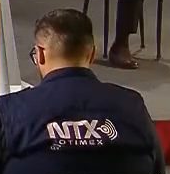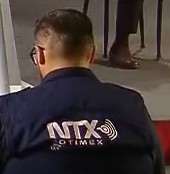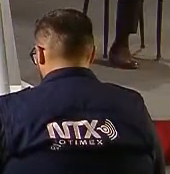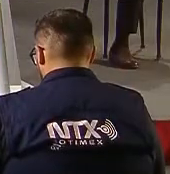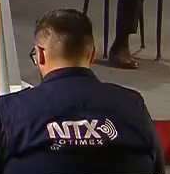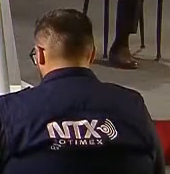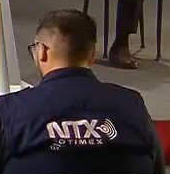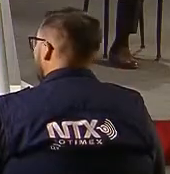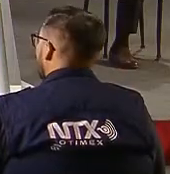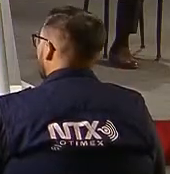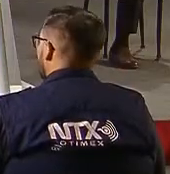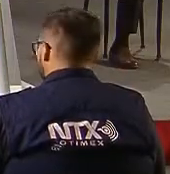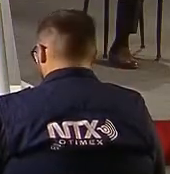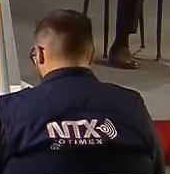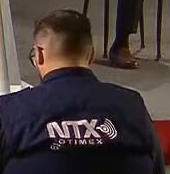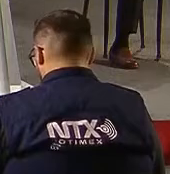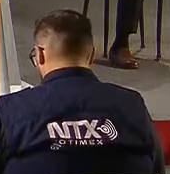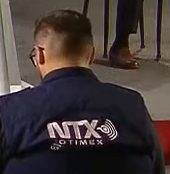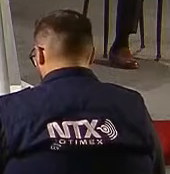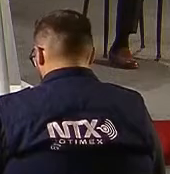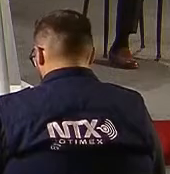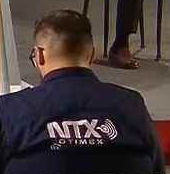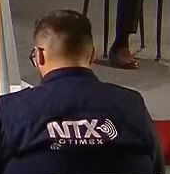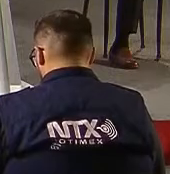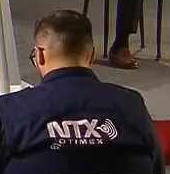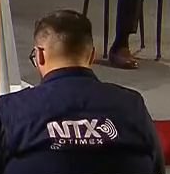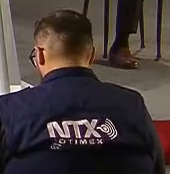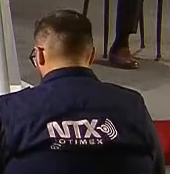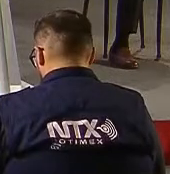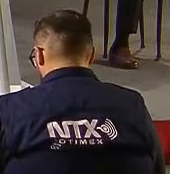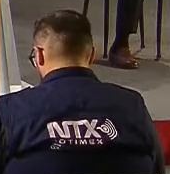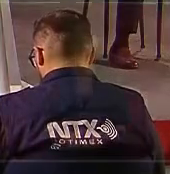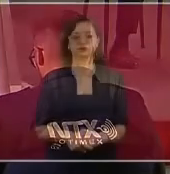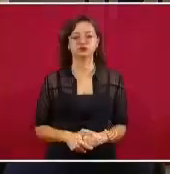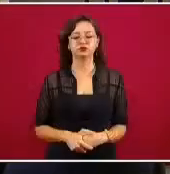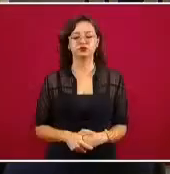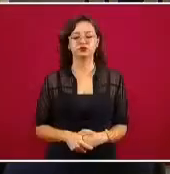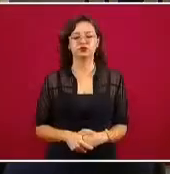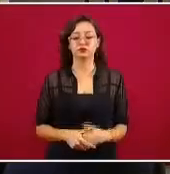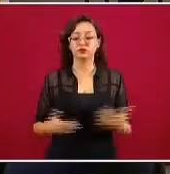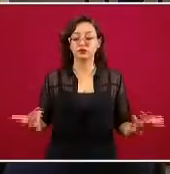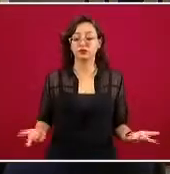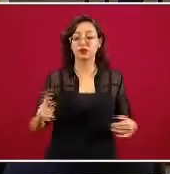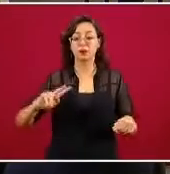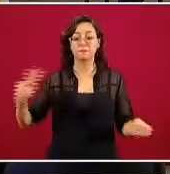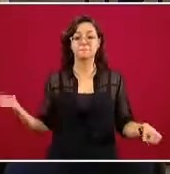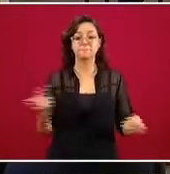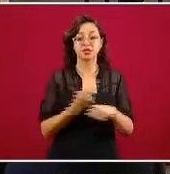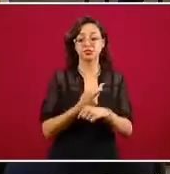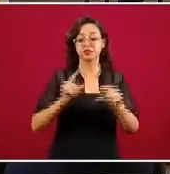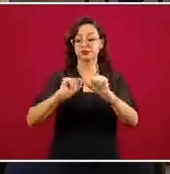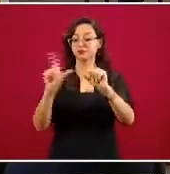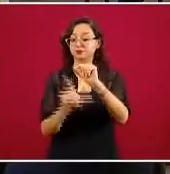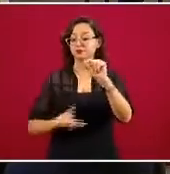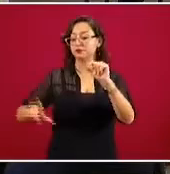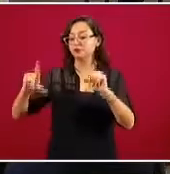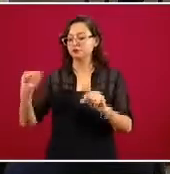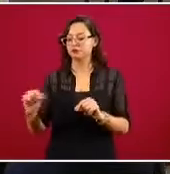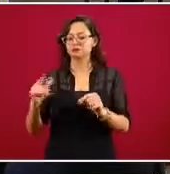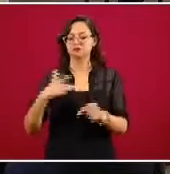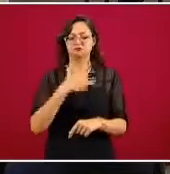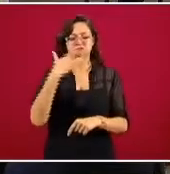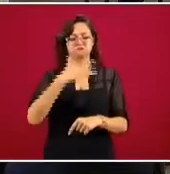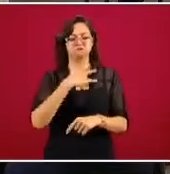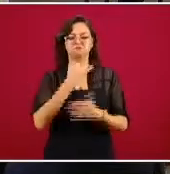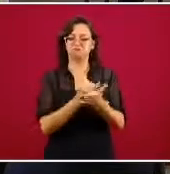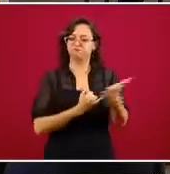En concreto, esta parte teórica se tradujo en México con una serie de disposiciones de medidas